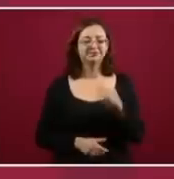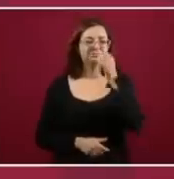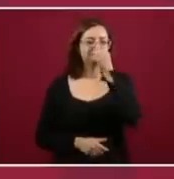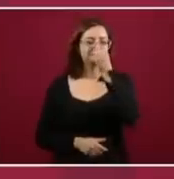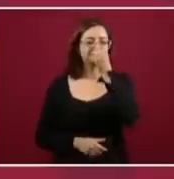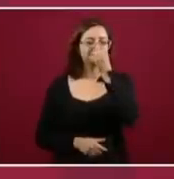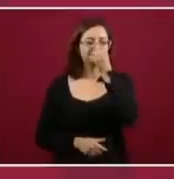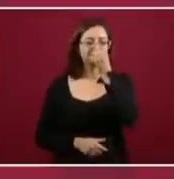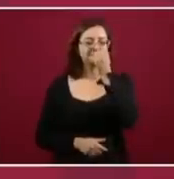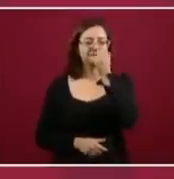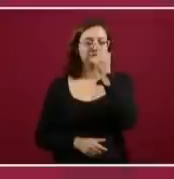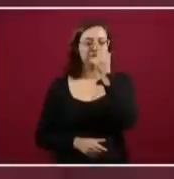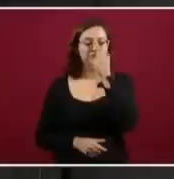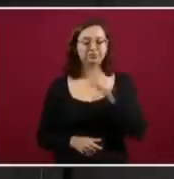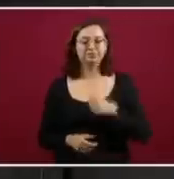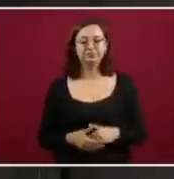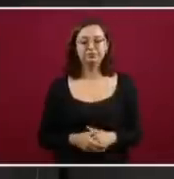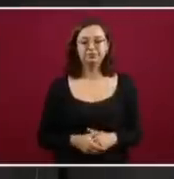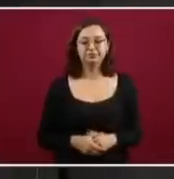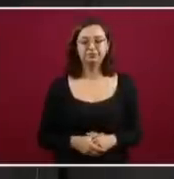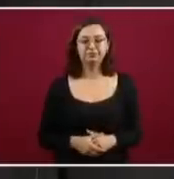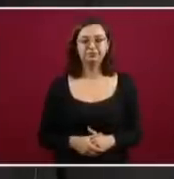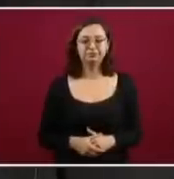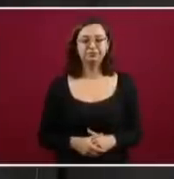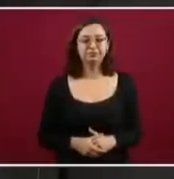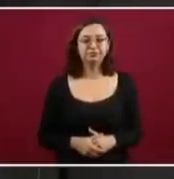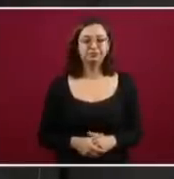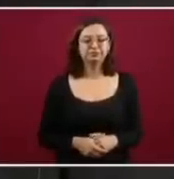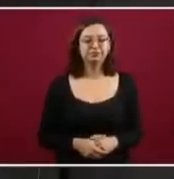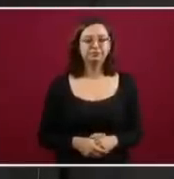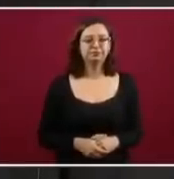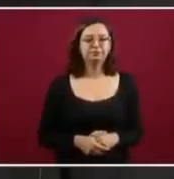sin y este